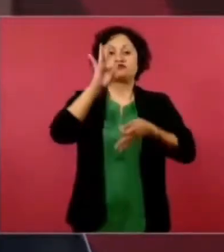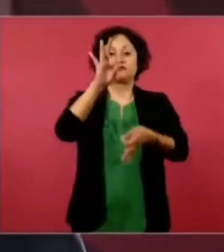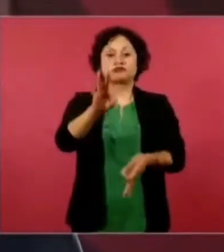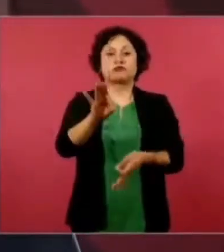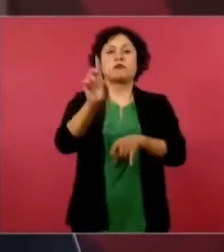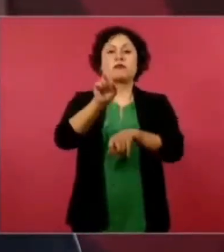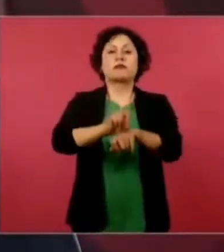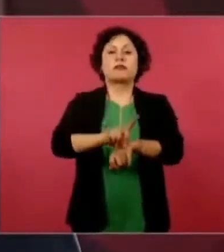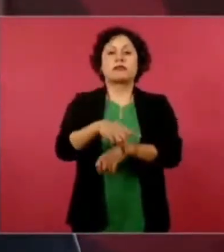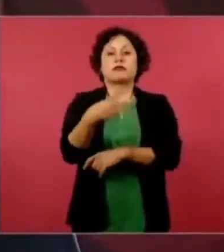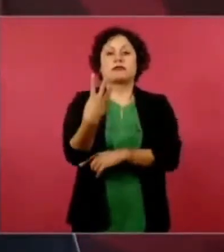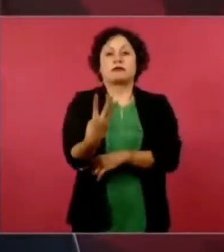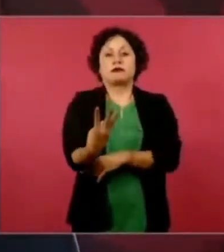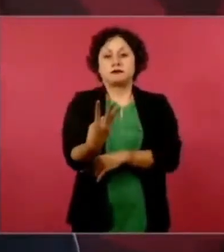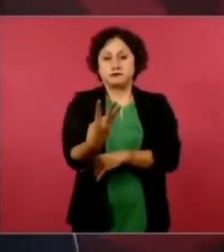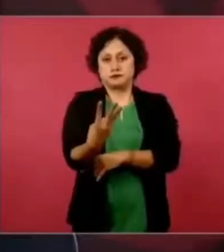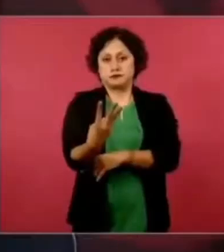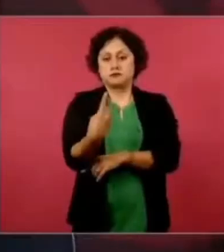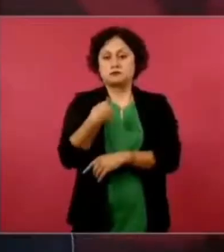trabajando,